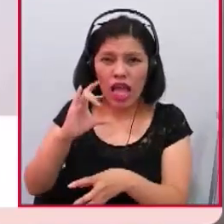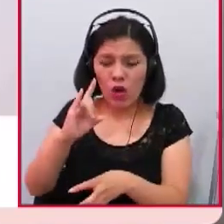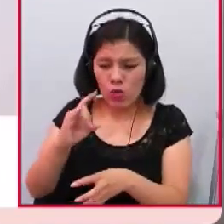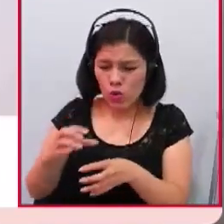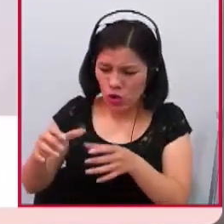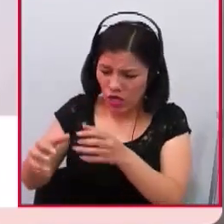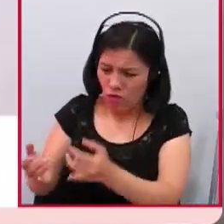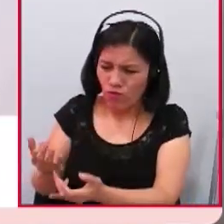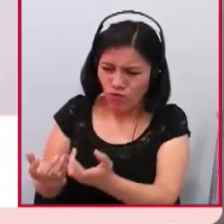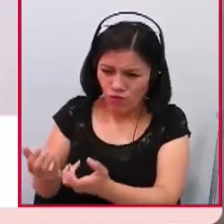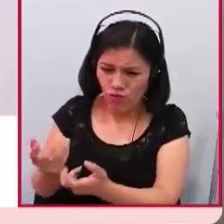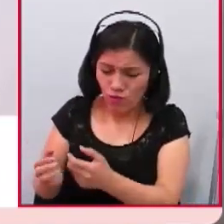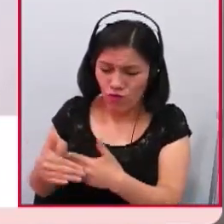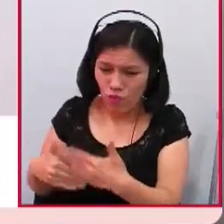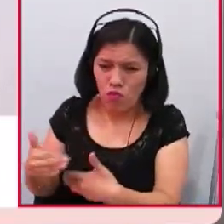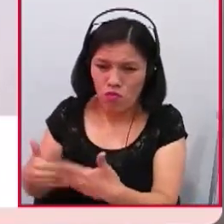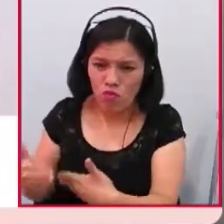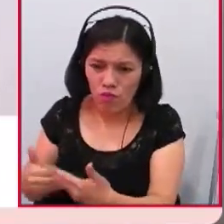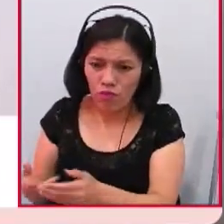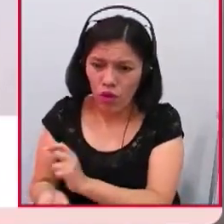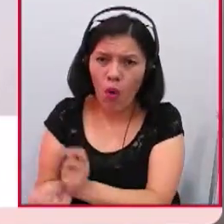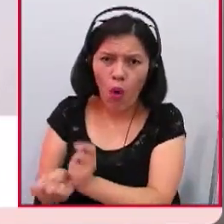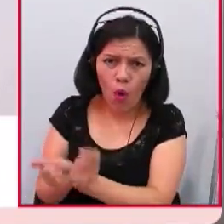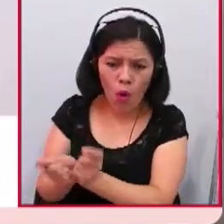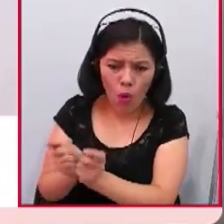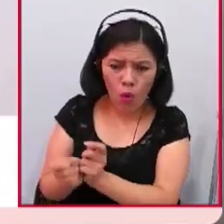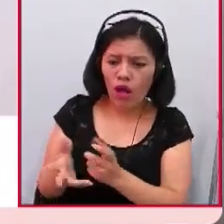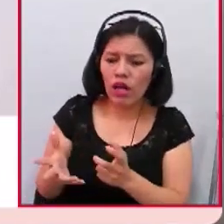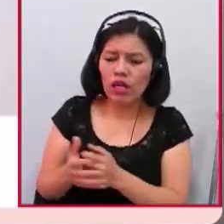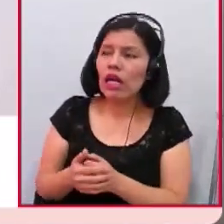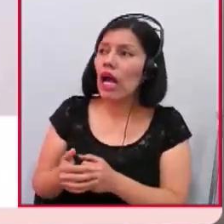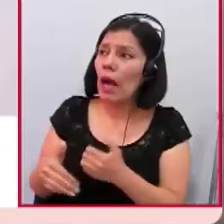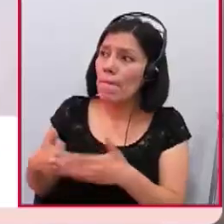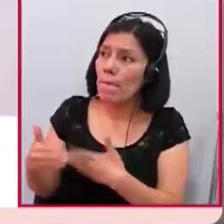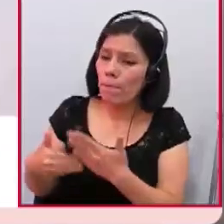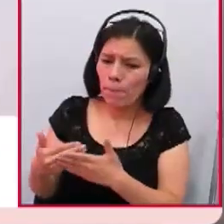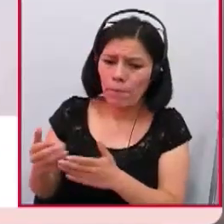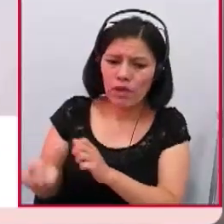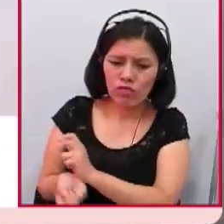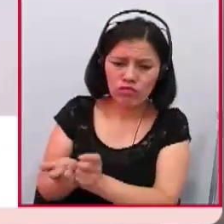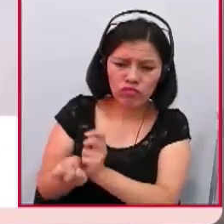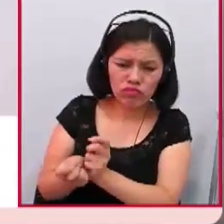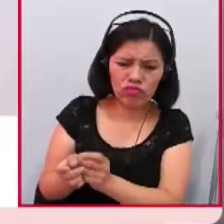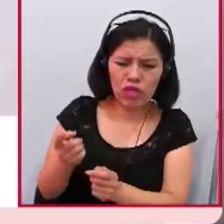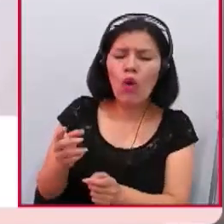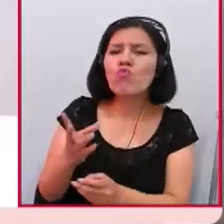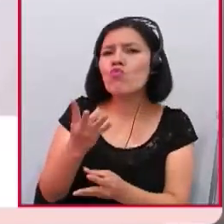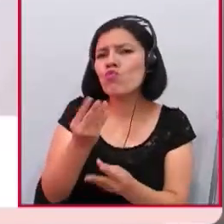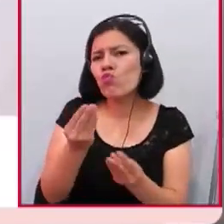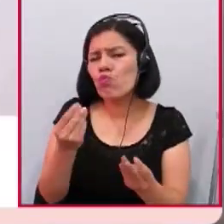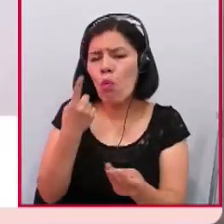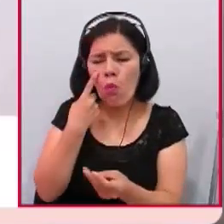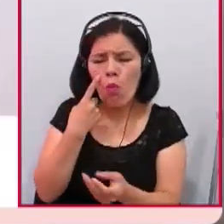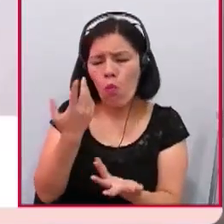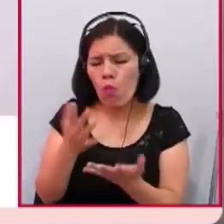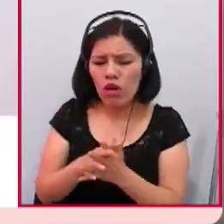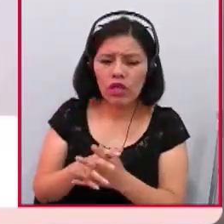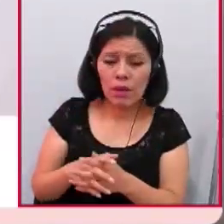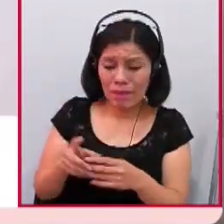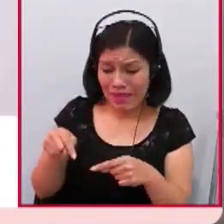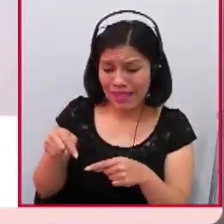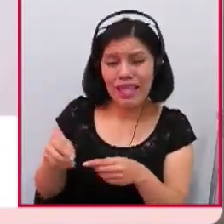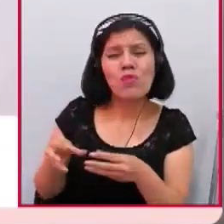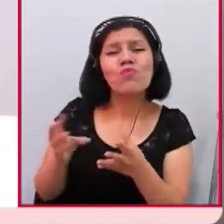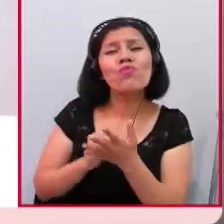obtenemos la mata y va al proceso de conversión. El proceso de conversión creo que es muy conocido. Lo único que es bien